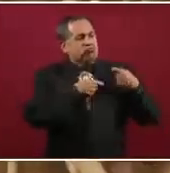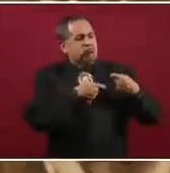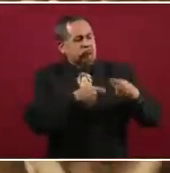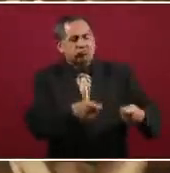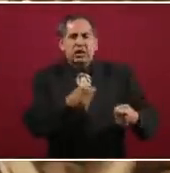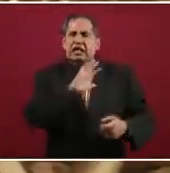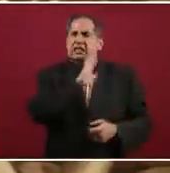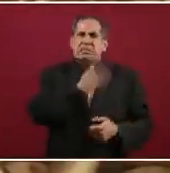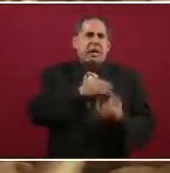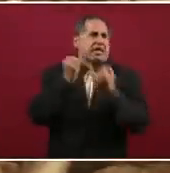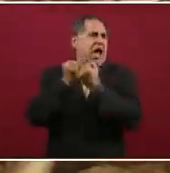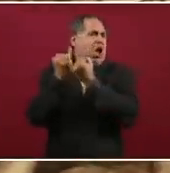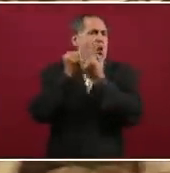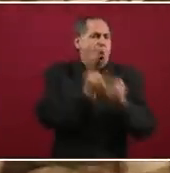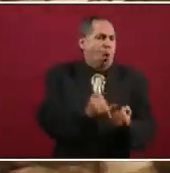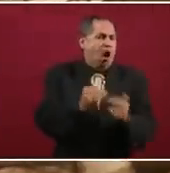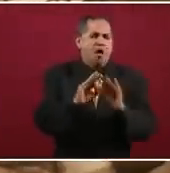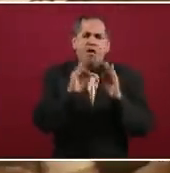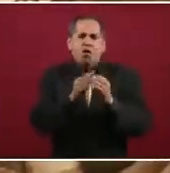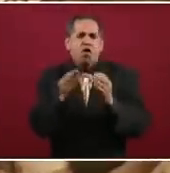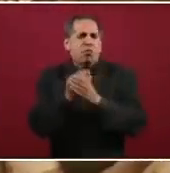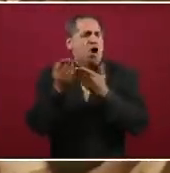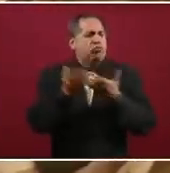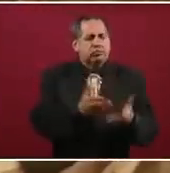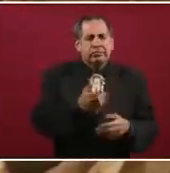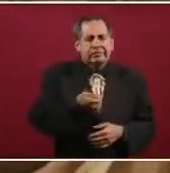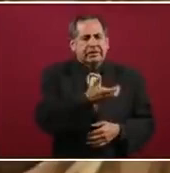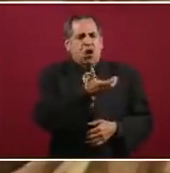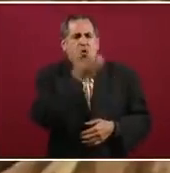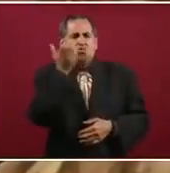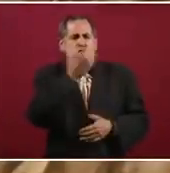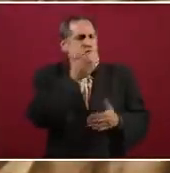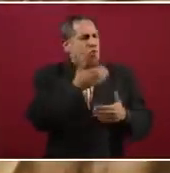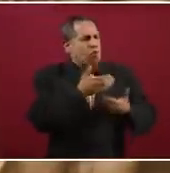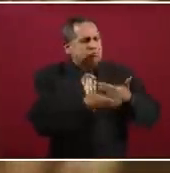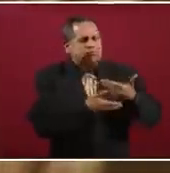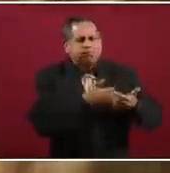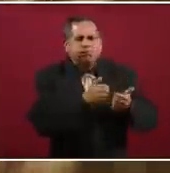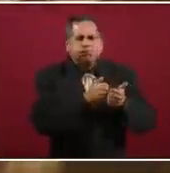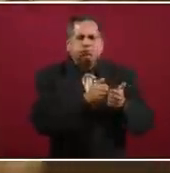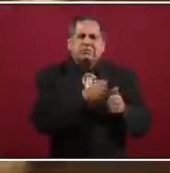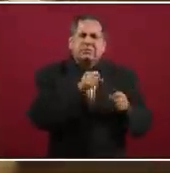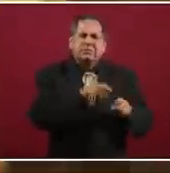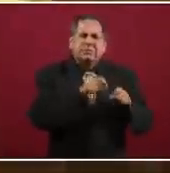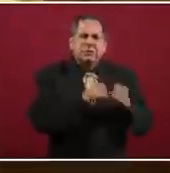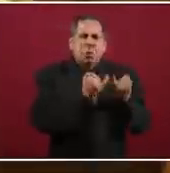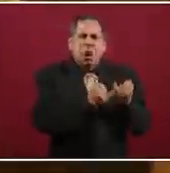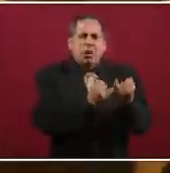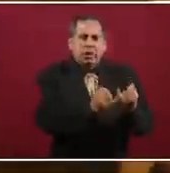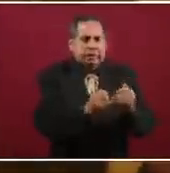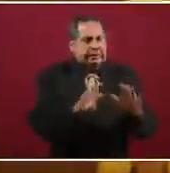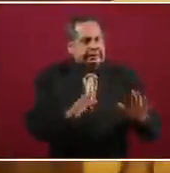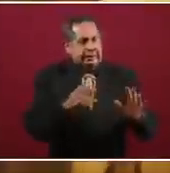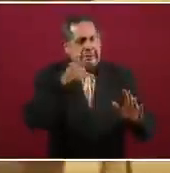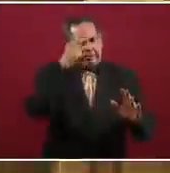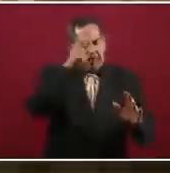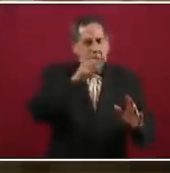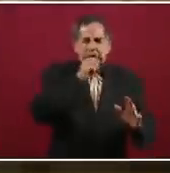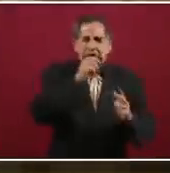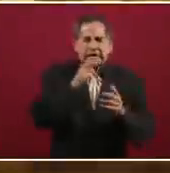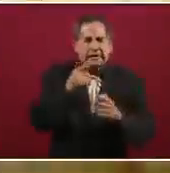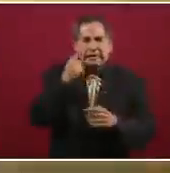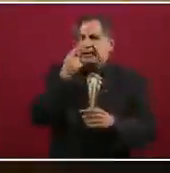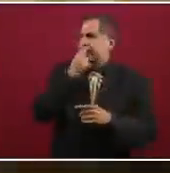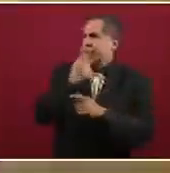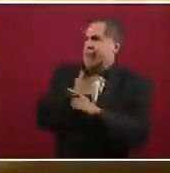colonial. Era la conservadora, que México no estaba todavía hecho para una